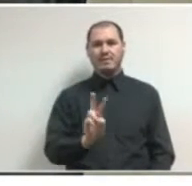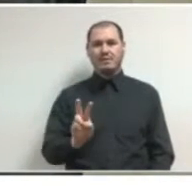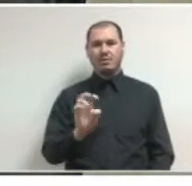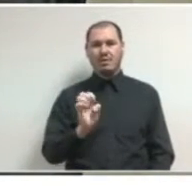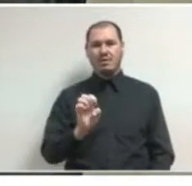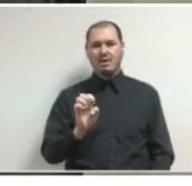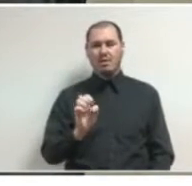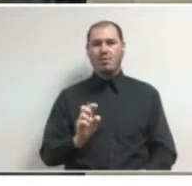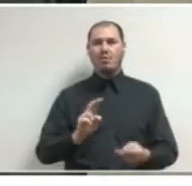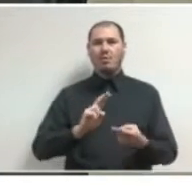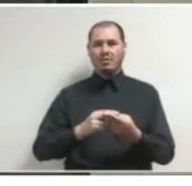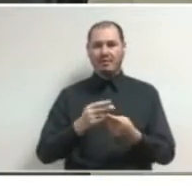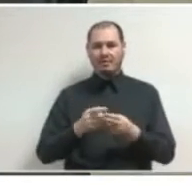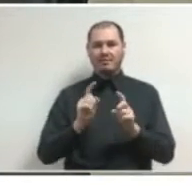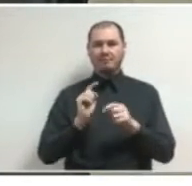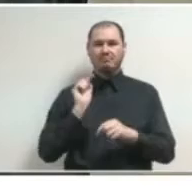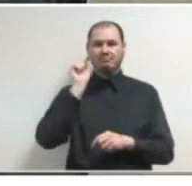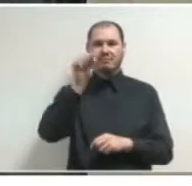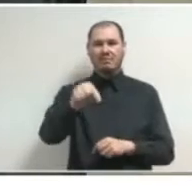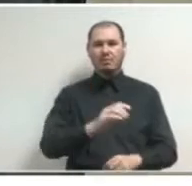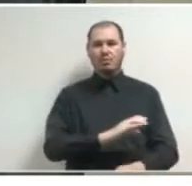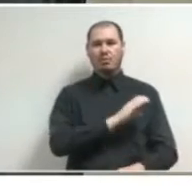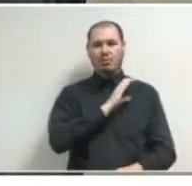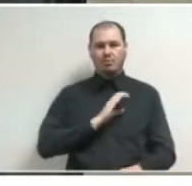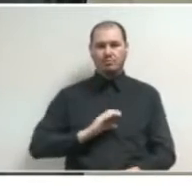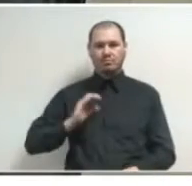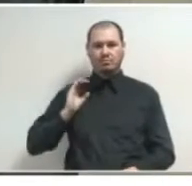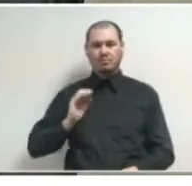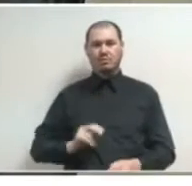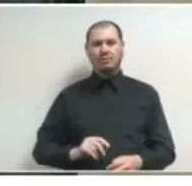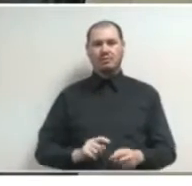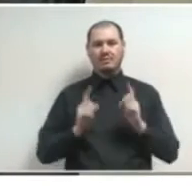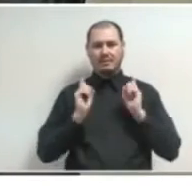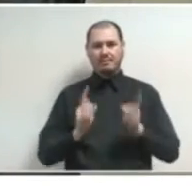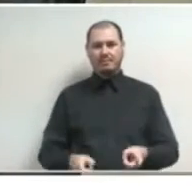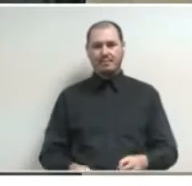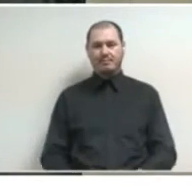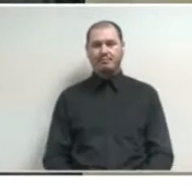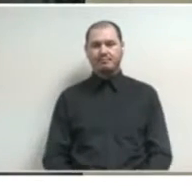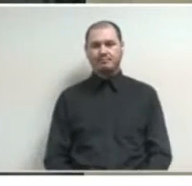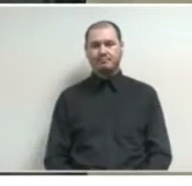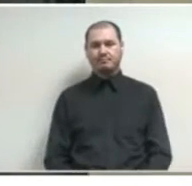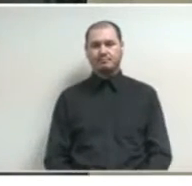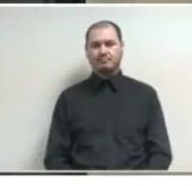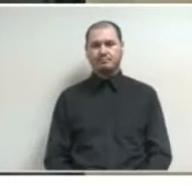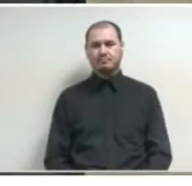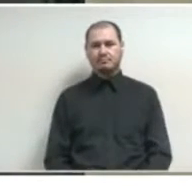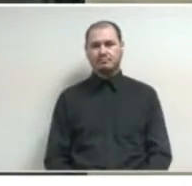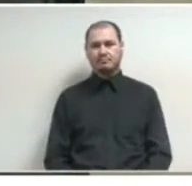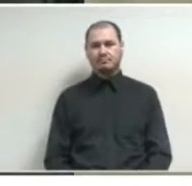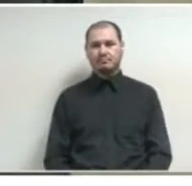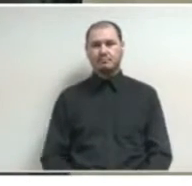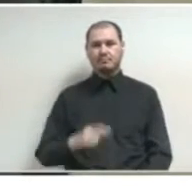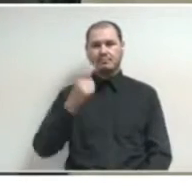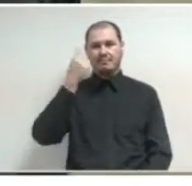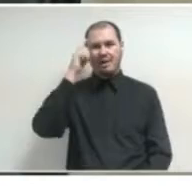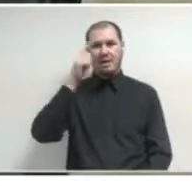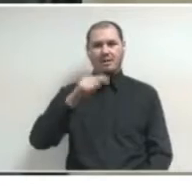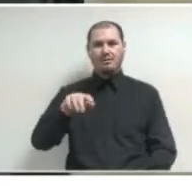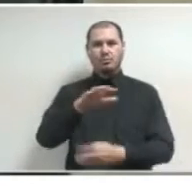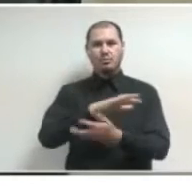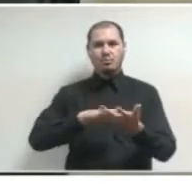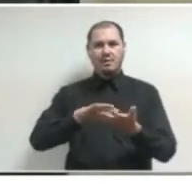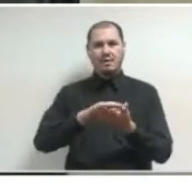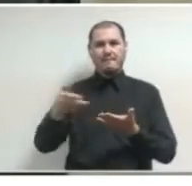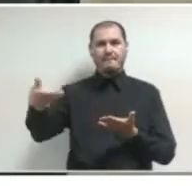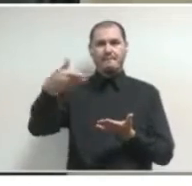meta gina estaba Concepción, pedía por Janua, vehículo rematriculación, Javiña, vos saco y mandí Janua, mi